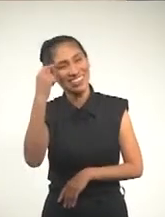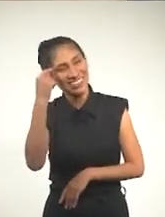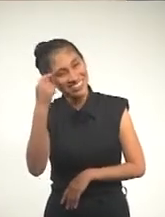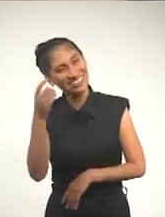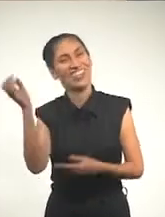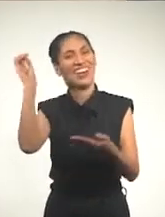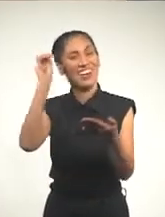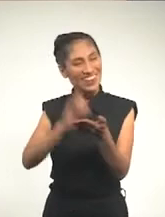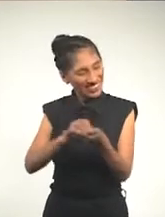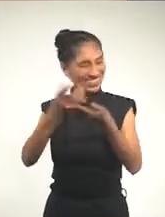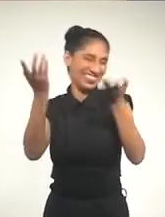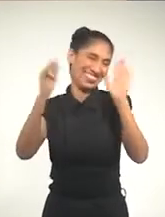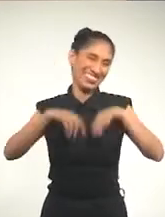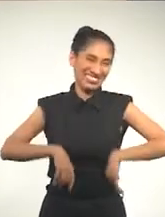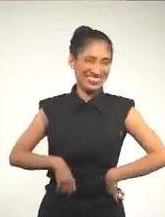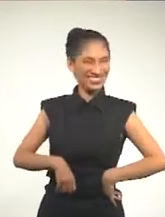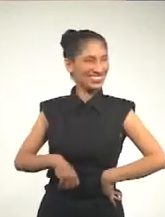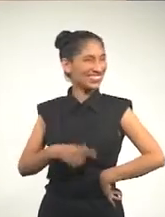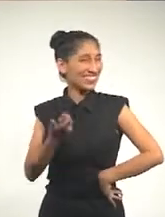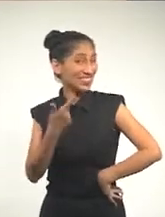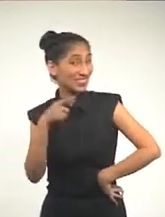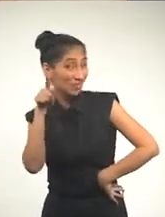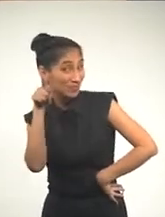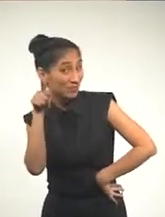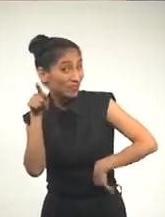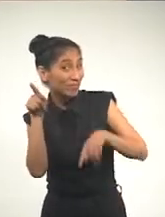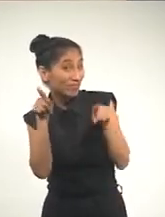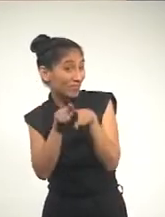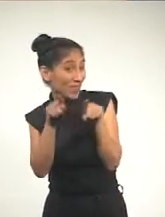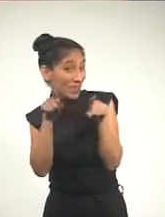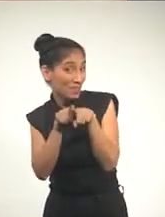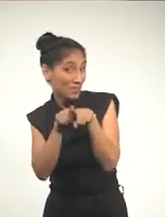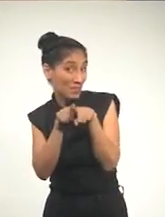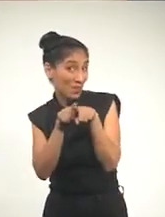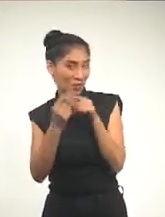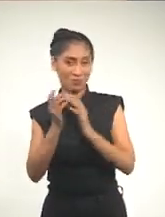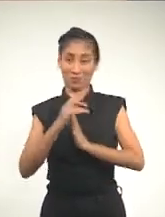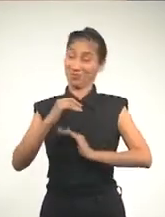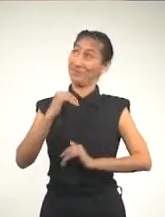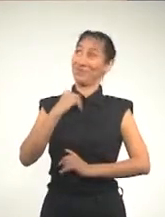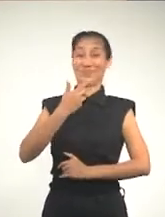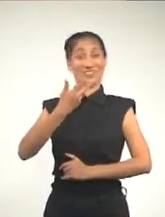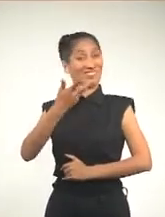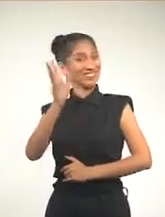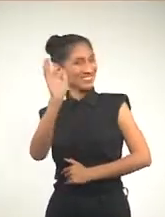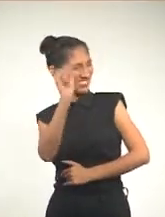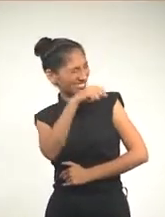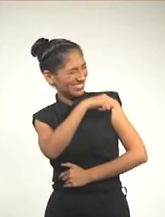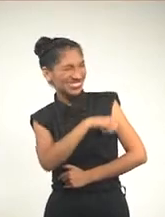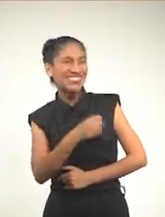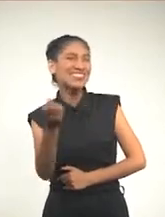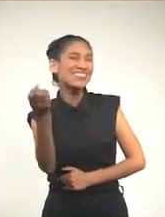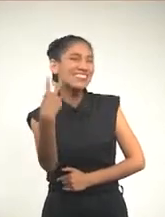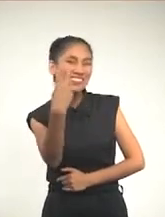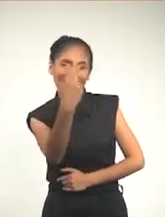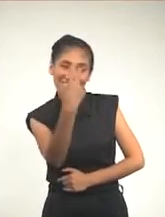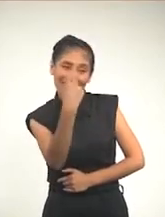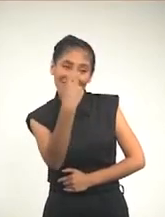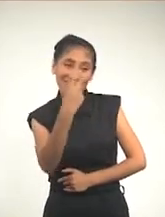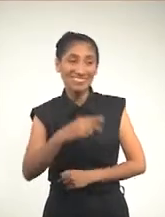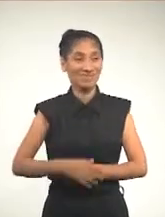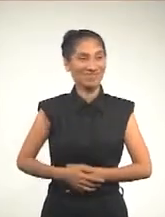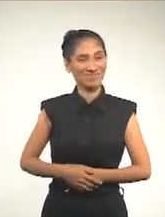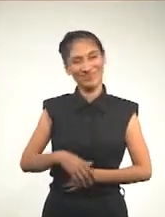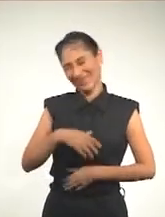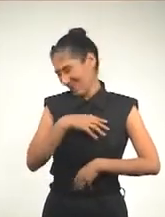¡Me la creí de nuevo! ¡Tú también eres una gran actriz! Ya,